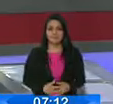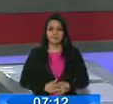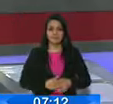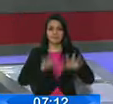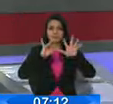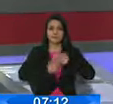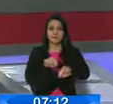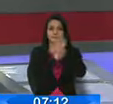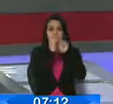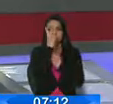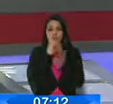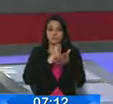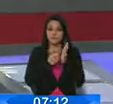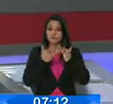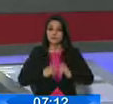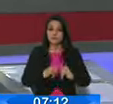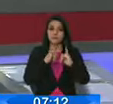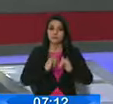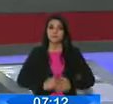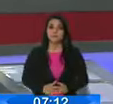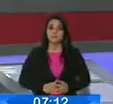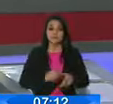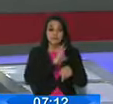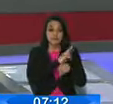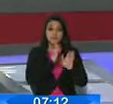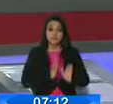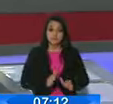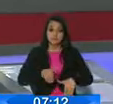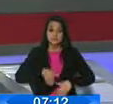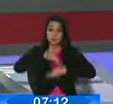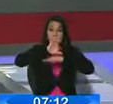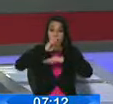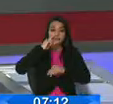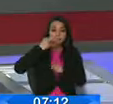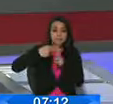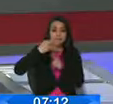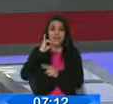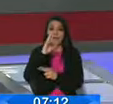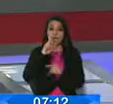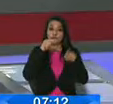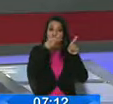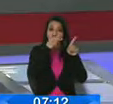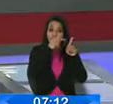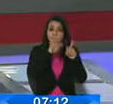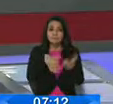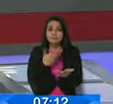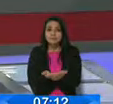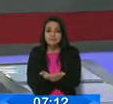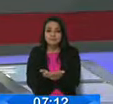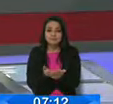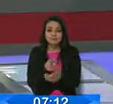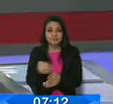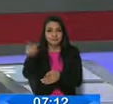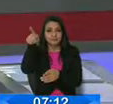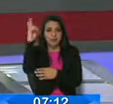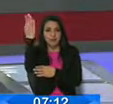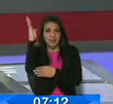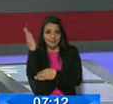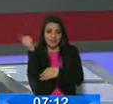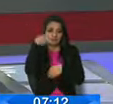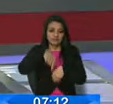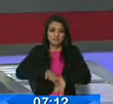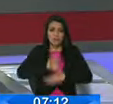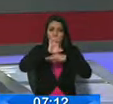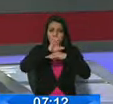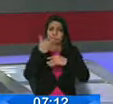712 en la mañana vamos a contarles que el fiscal general del estado Carlos vaco mancheno a su llegada de Brasil informó que se recabaron nuevas